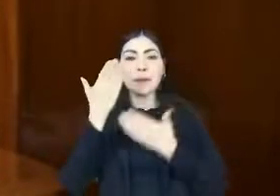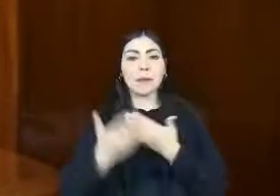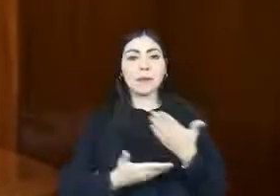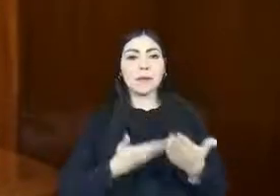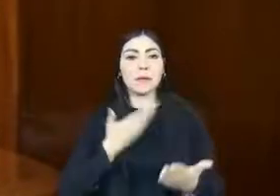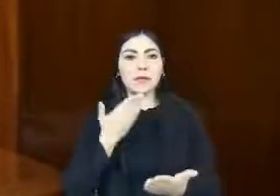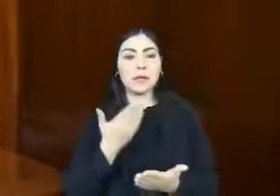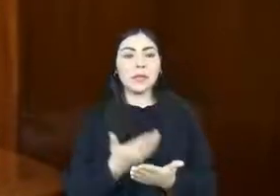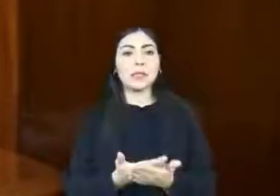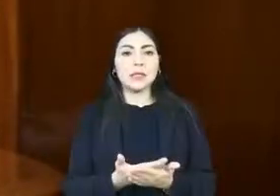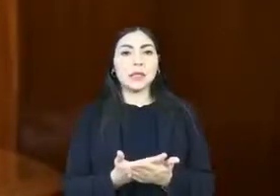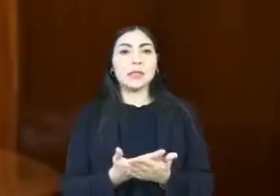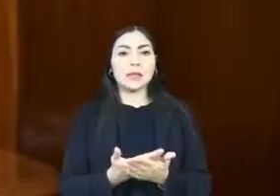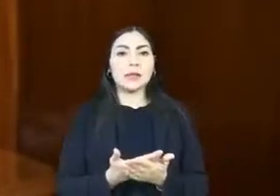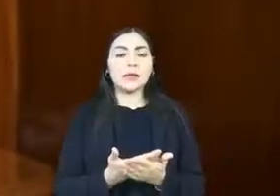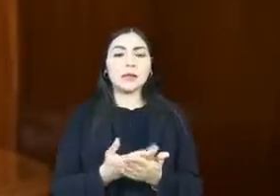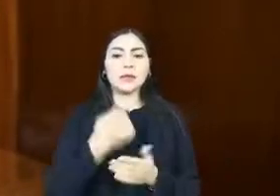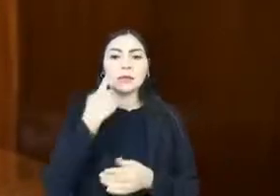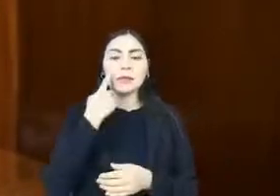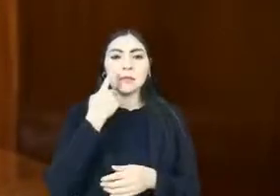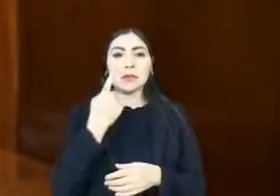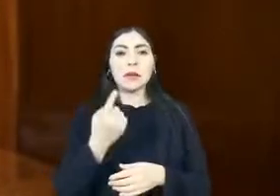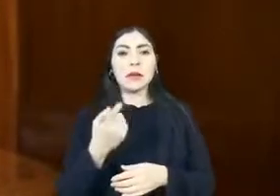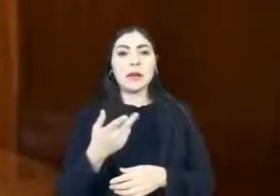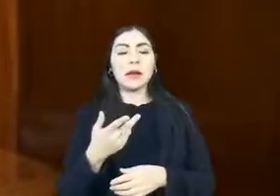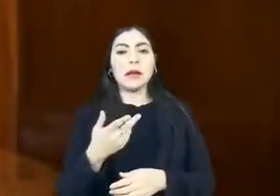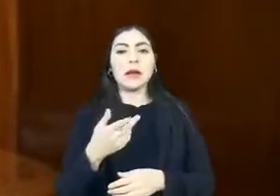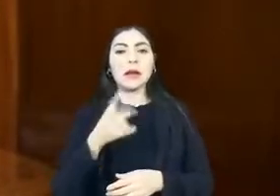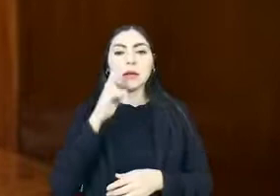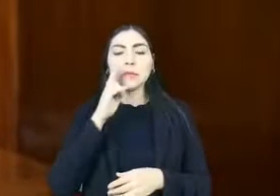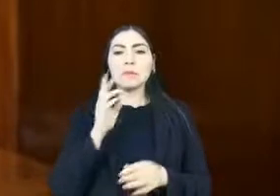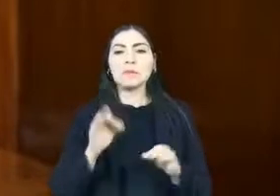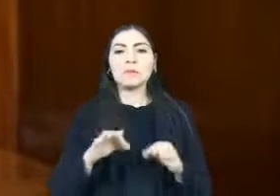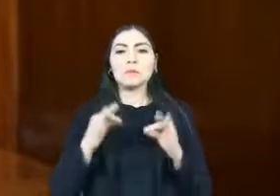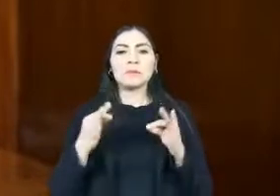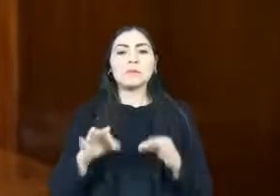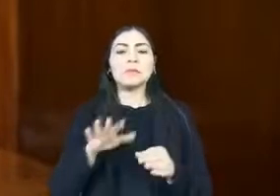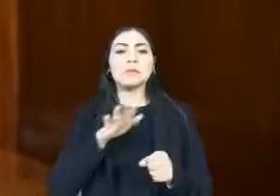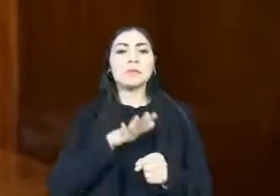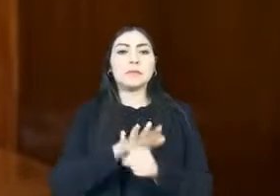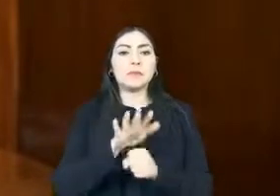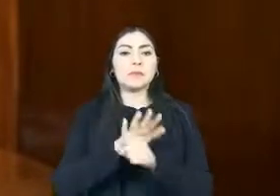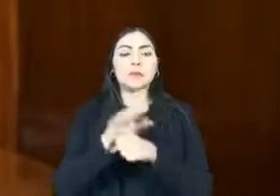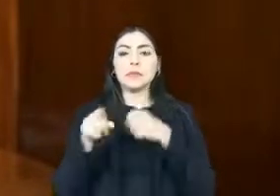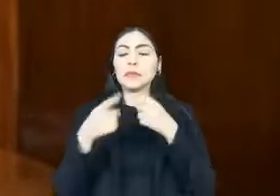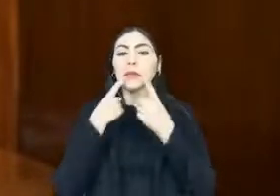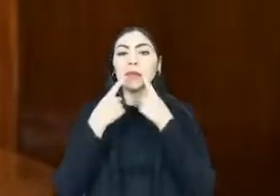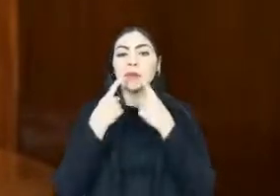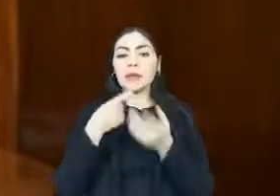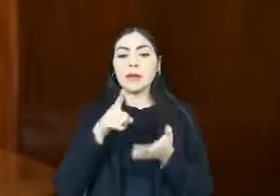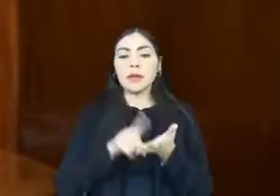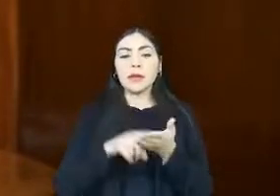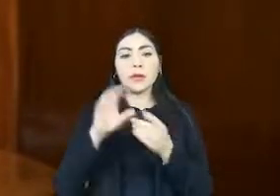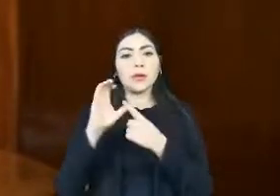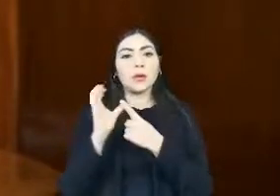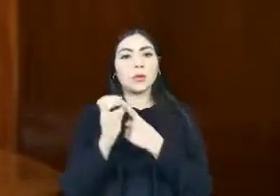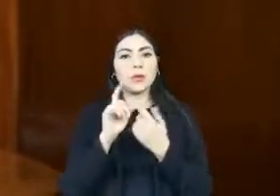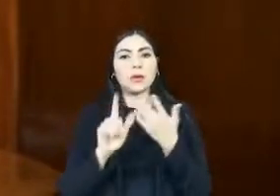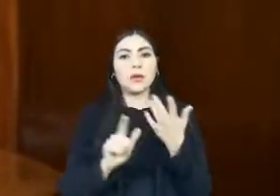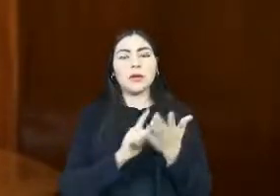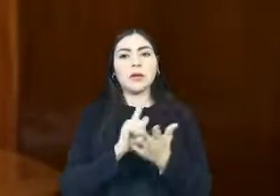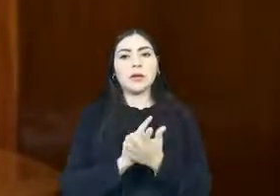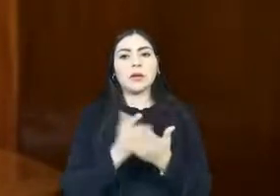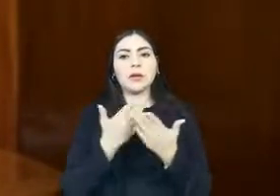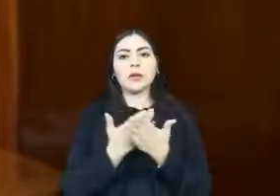proyecto de decreto y habiendo ciegos habiendo sido suficientemente discutido en las comisiones nos